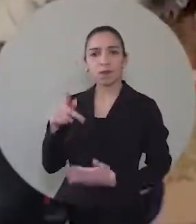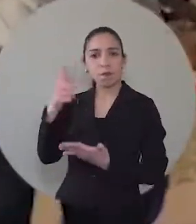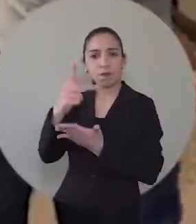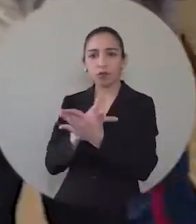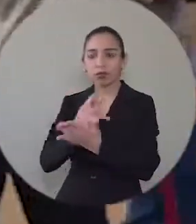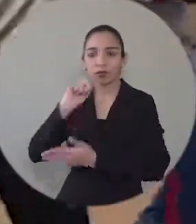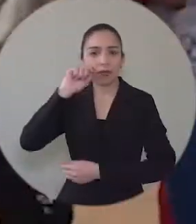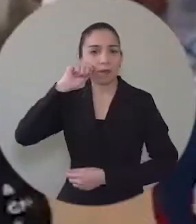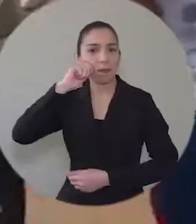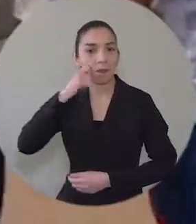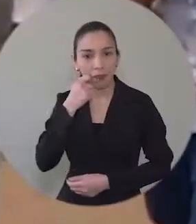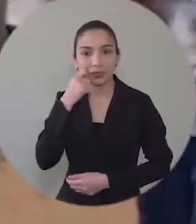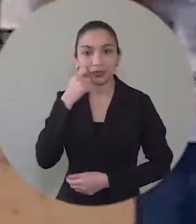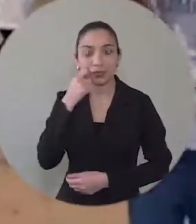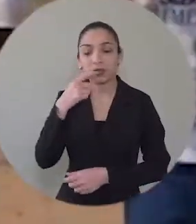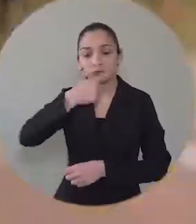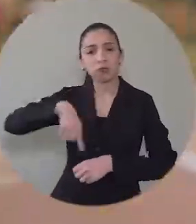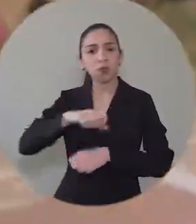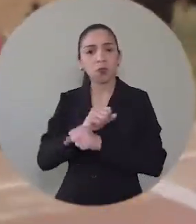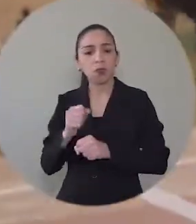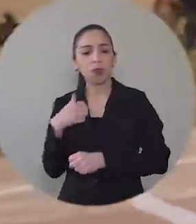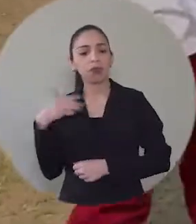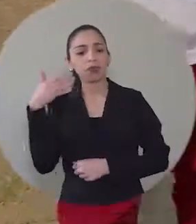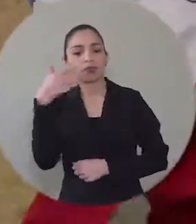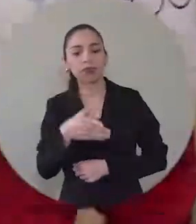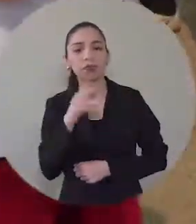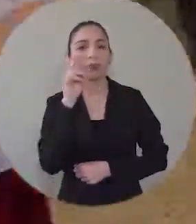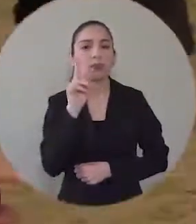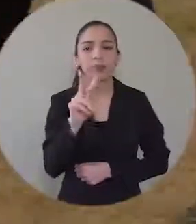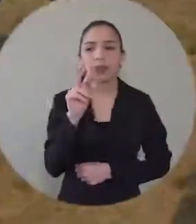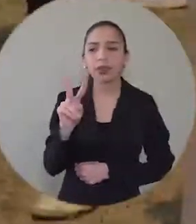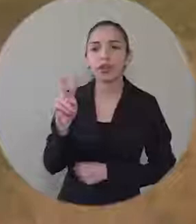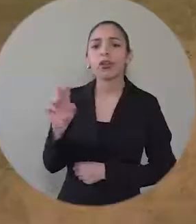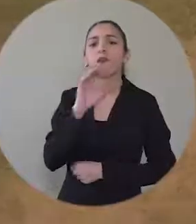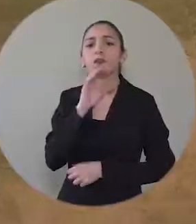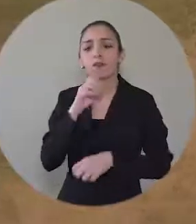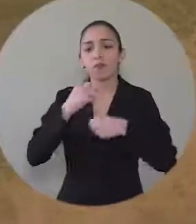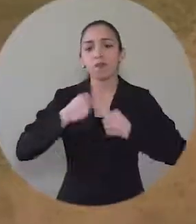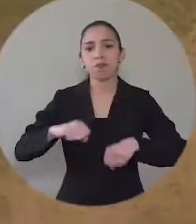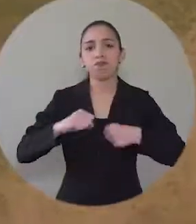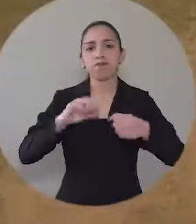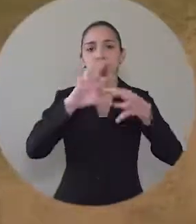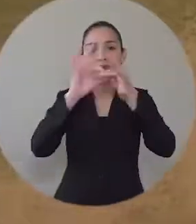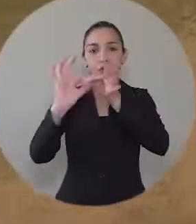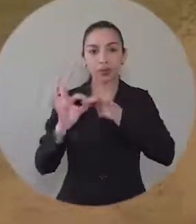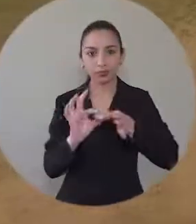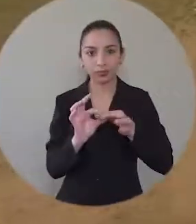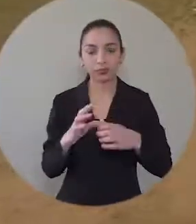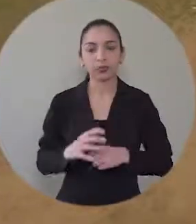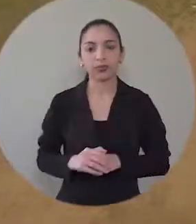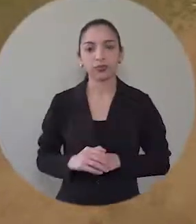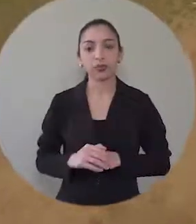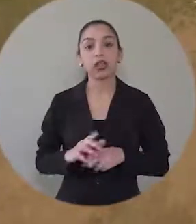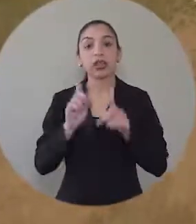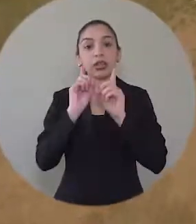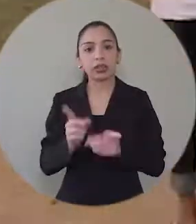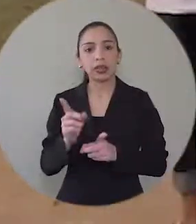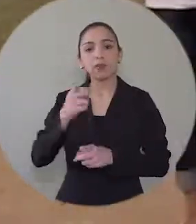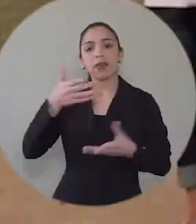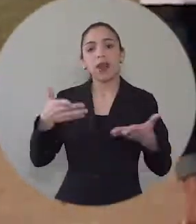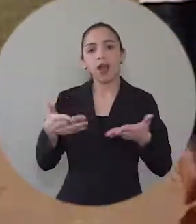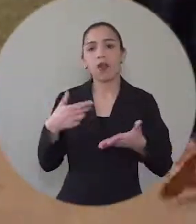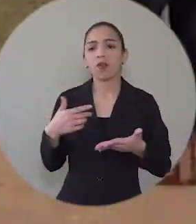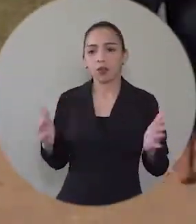hermoso poder venir a reconocer talentos, ¿verdad?, de lo que son los deportes olímpicos. Y estamos tratando de aplicar un poquito la didáctica de lo que